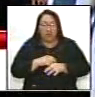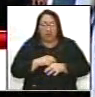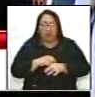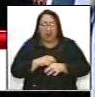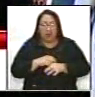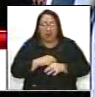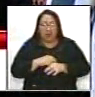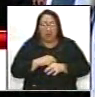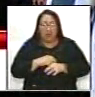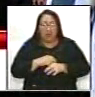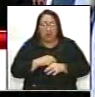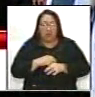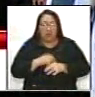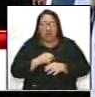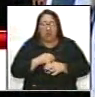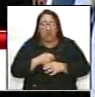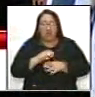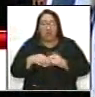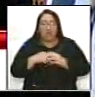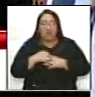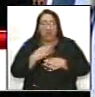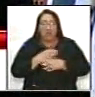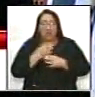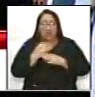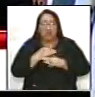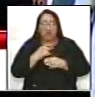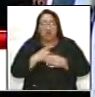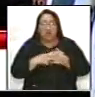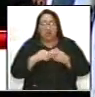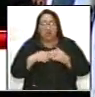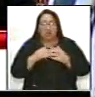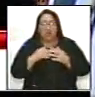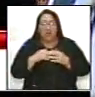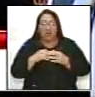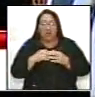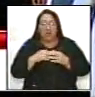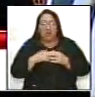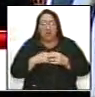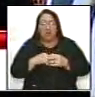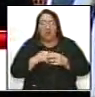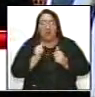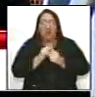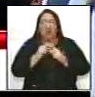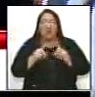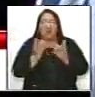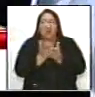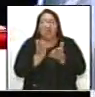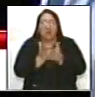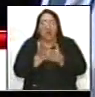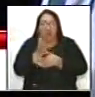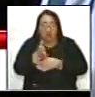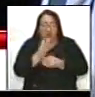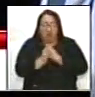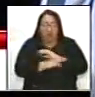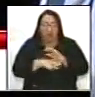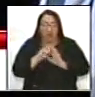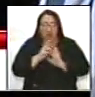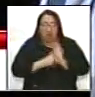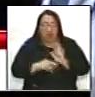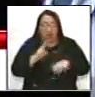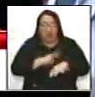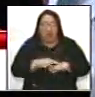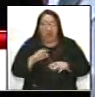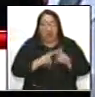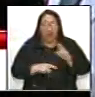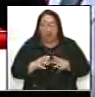normas internas sobre las condiciones y requisitos para que los docentes de las instituciones educativas de educación básica, regular,